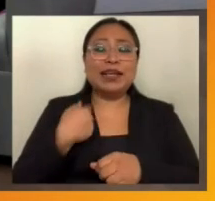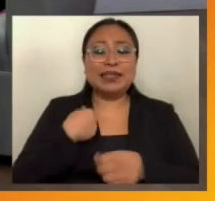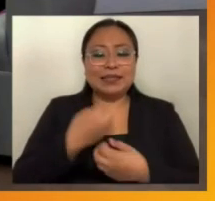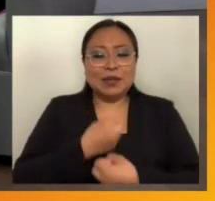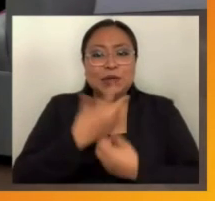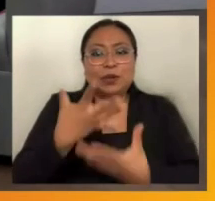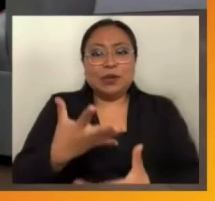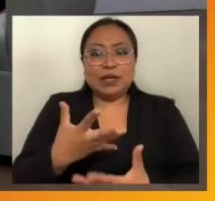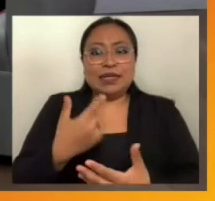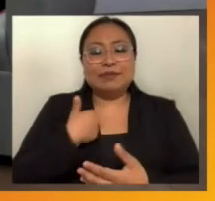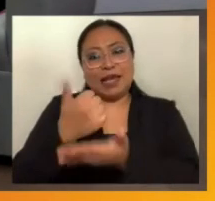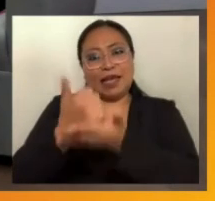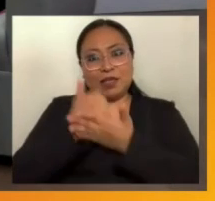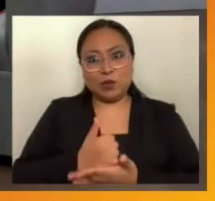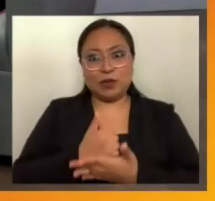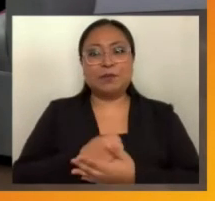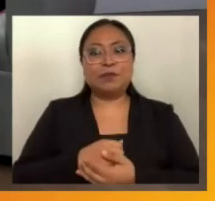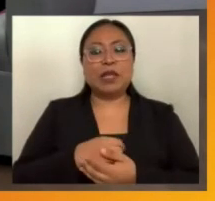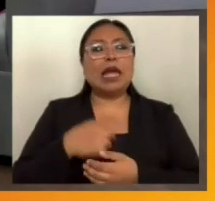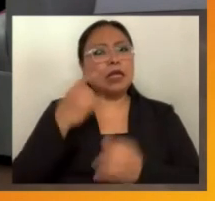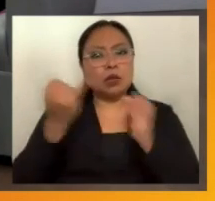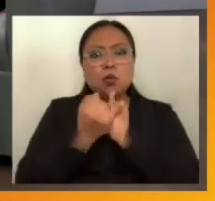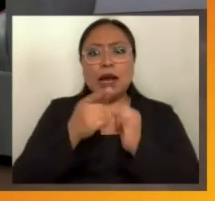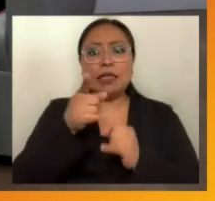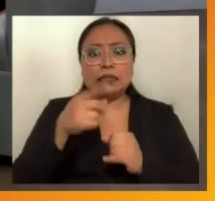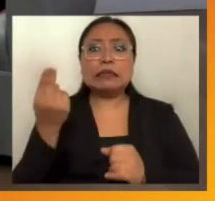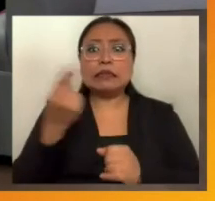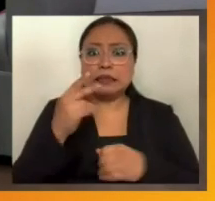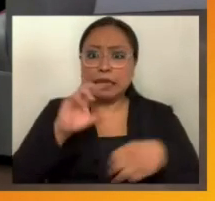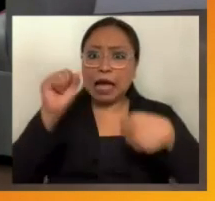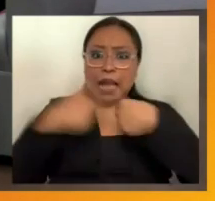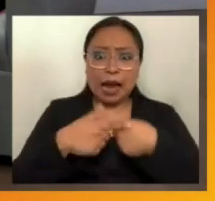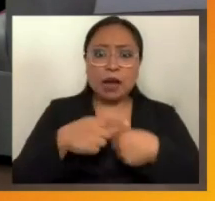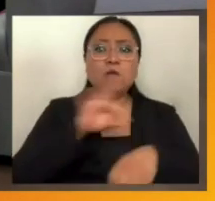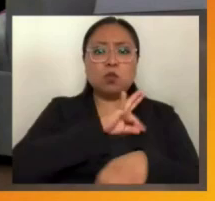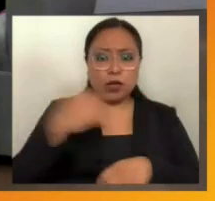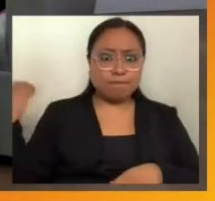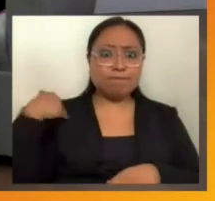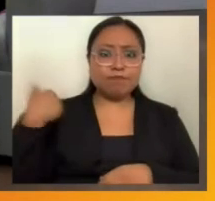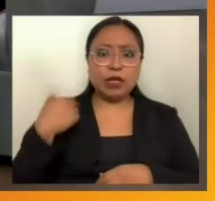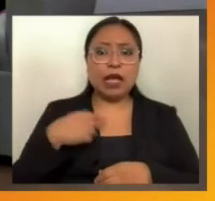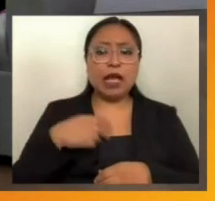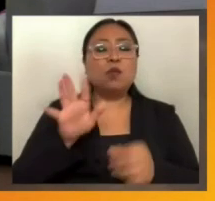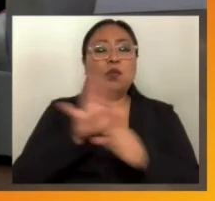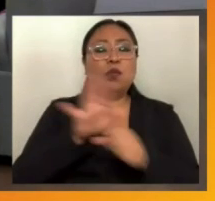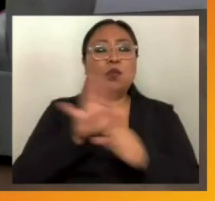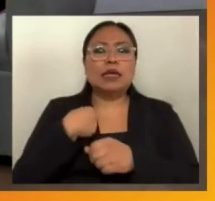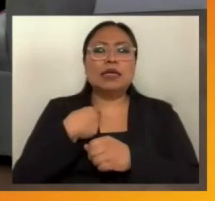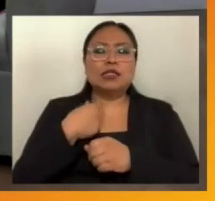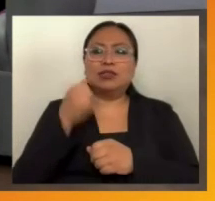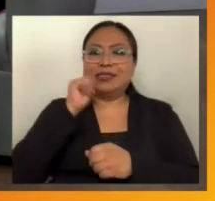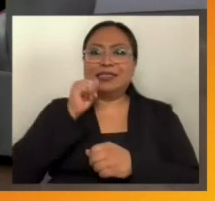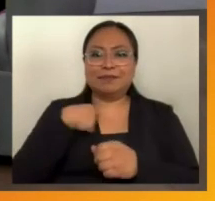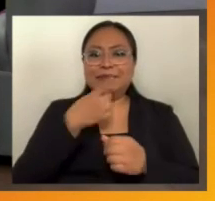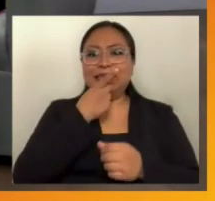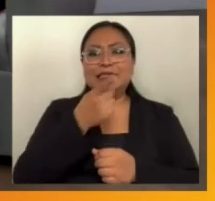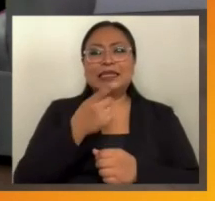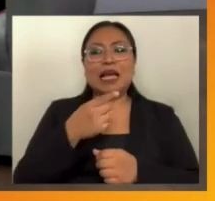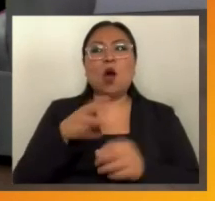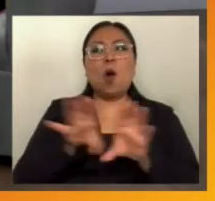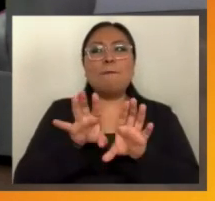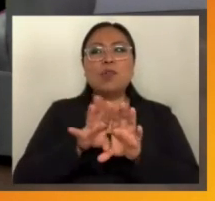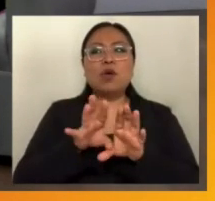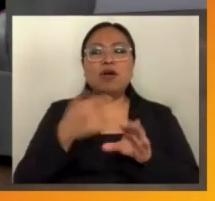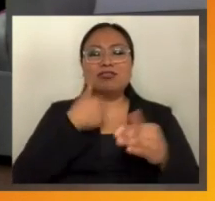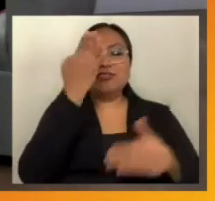cuentan conmigo para lo que necesiten. Y como siempre lo digo, para mí esto es un logro. Es un logro porque después de lo que